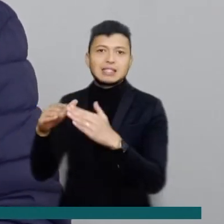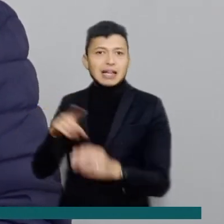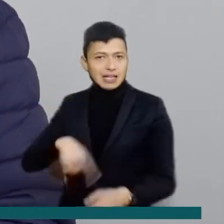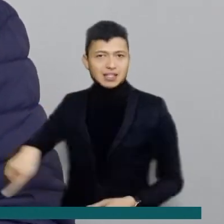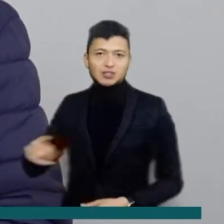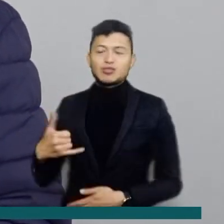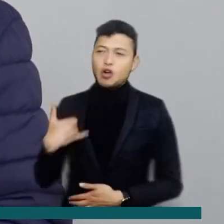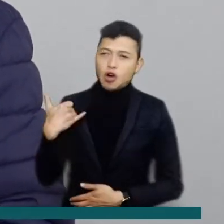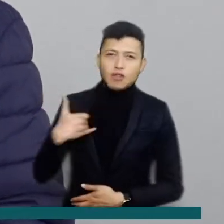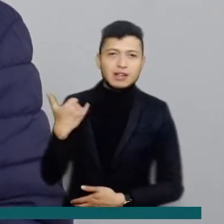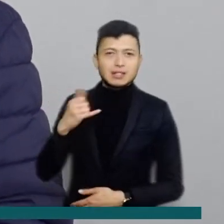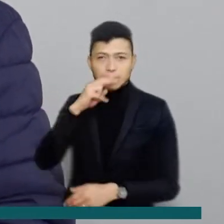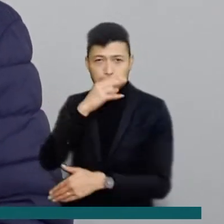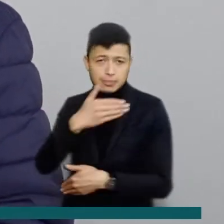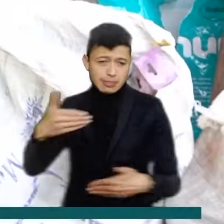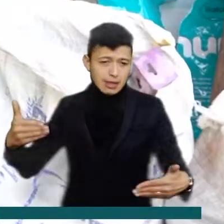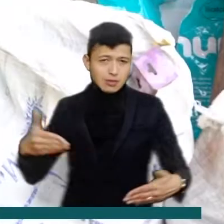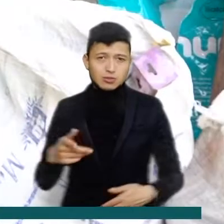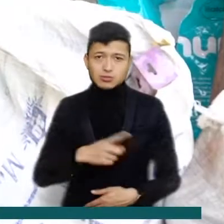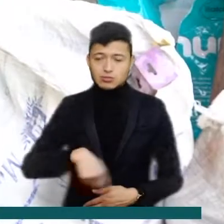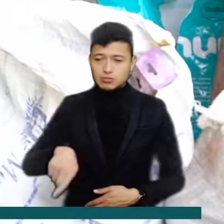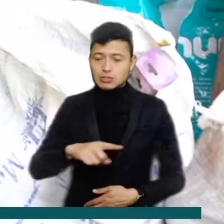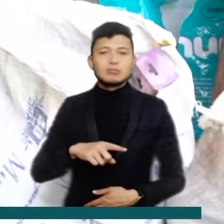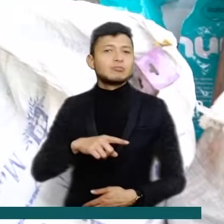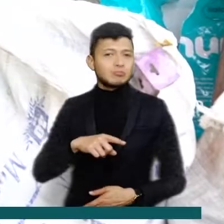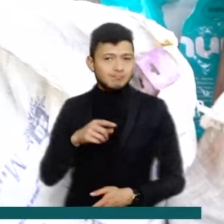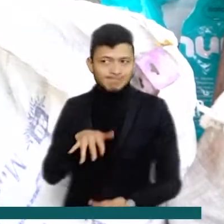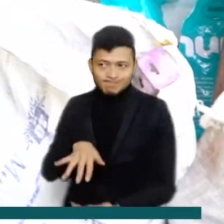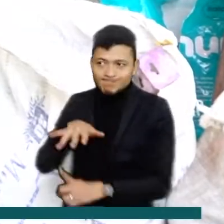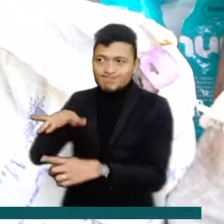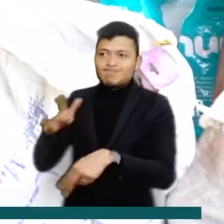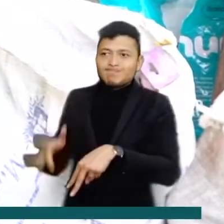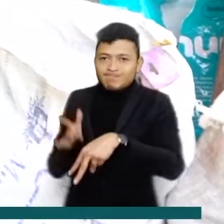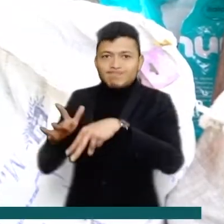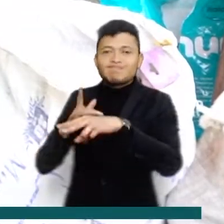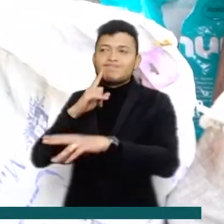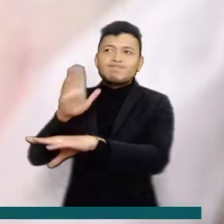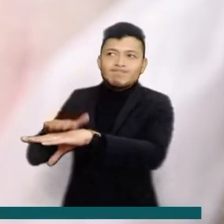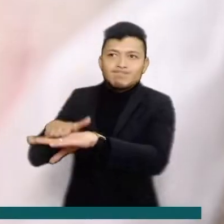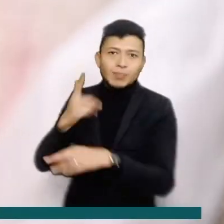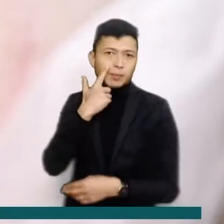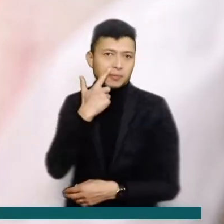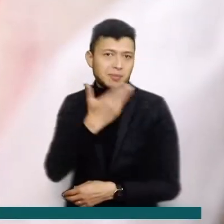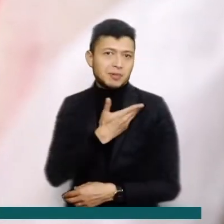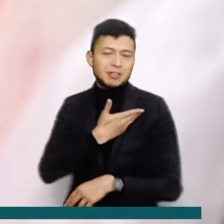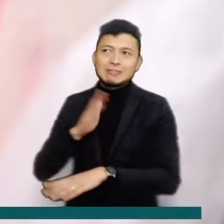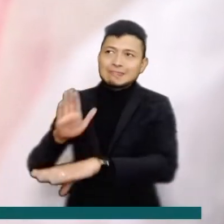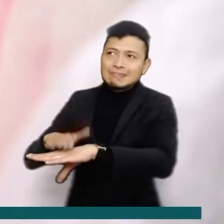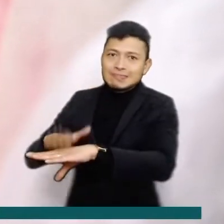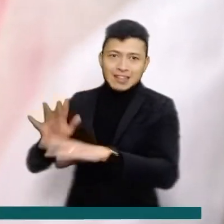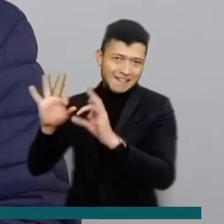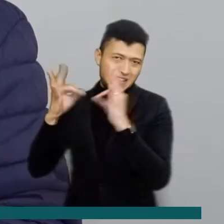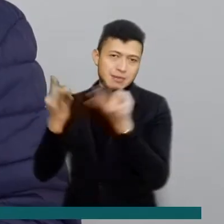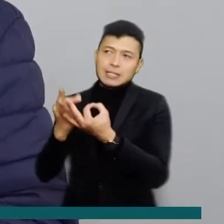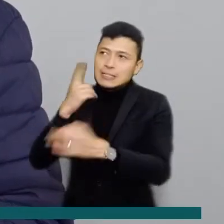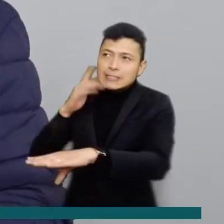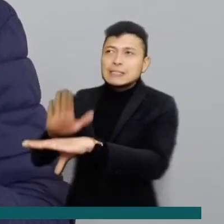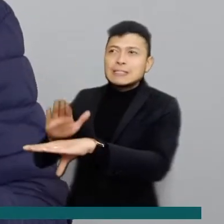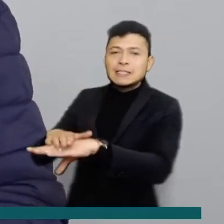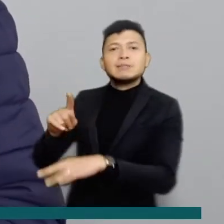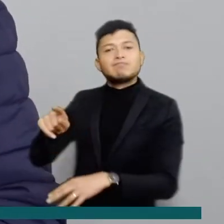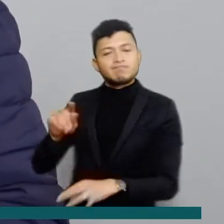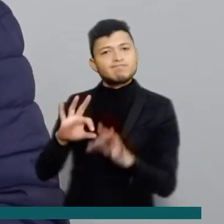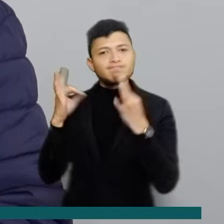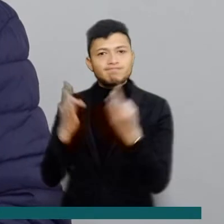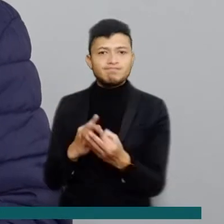los muchachos desde pequeñas edades están incentivando a sus padres, a sus familiares para que estén